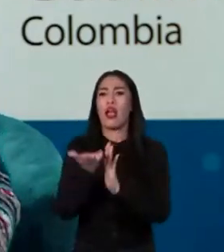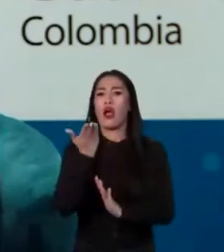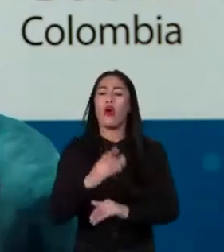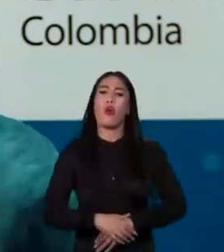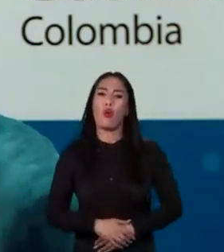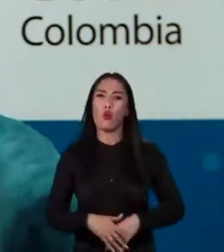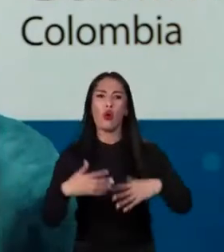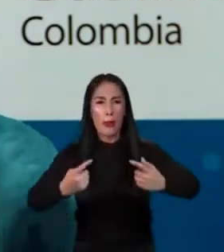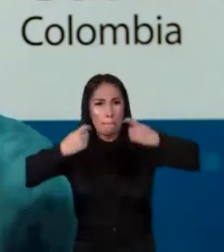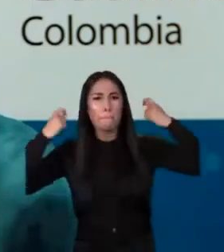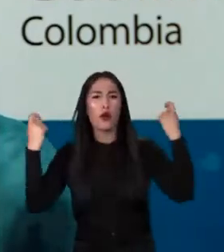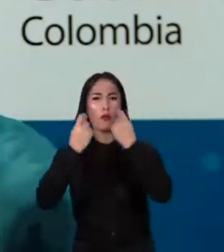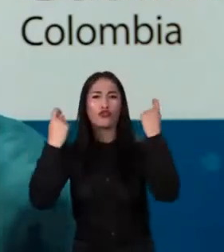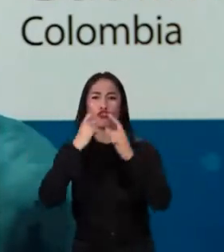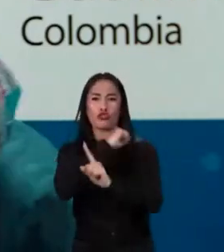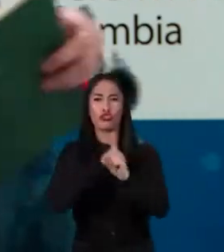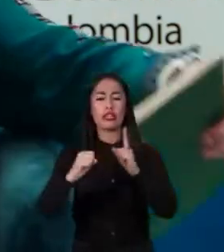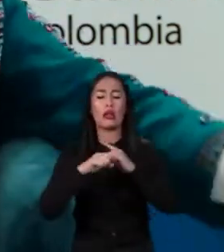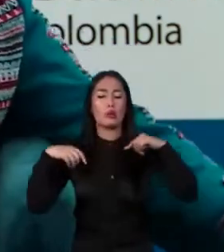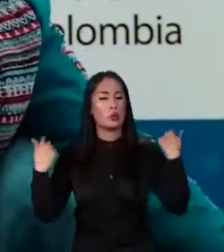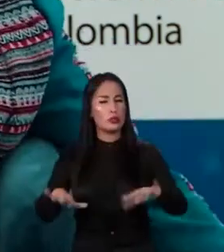de promoción social